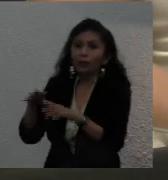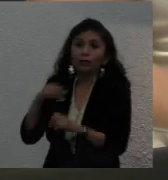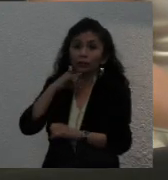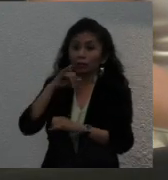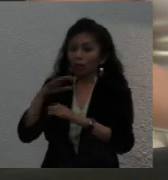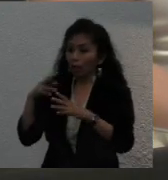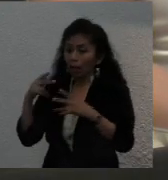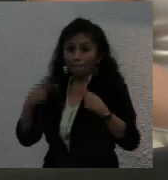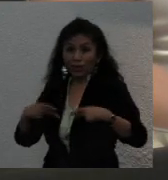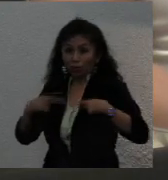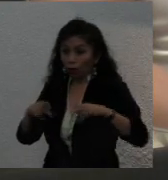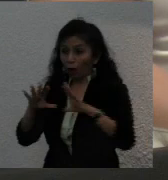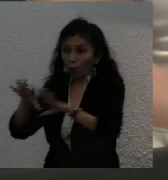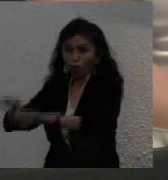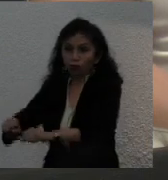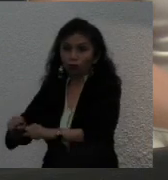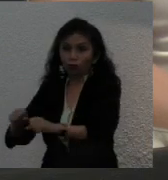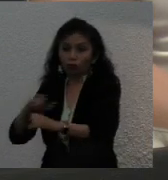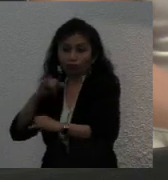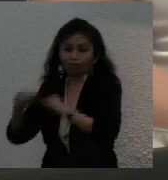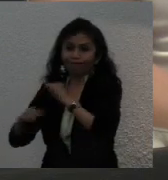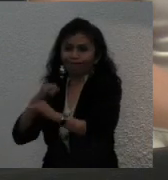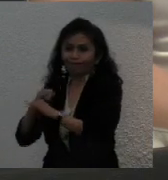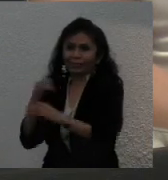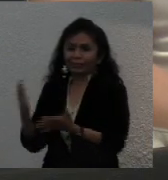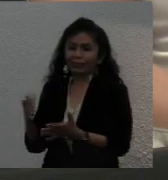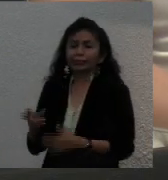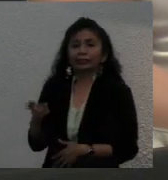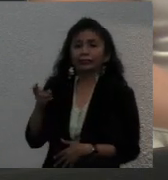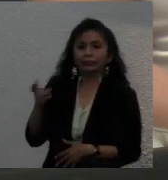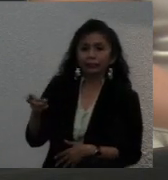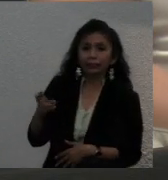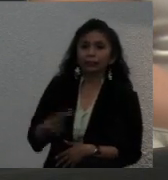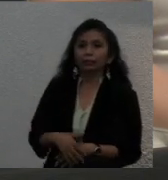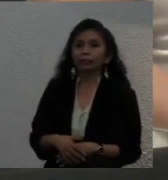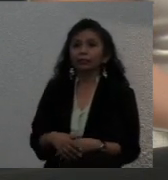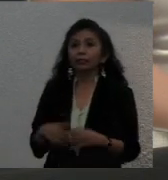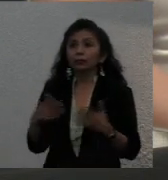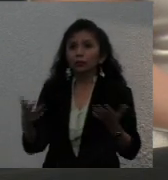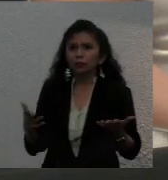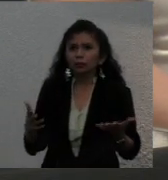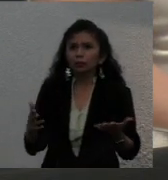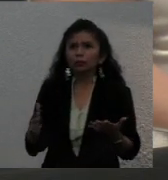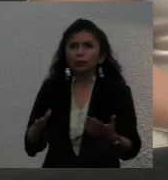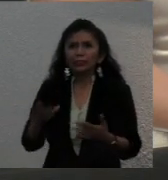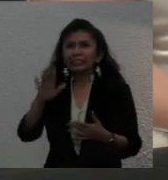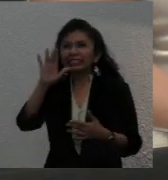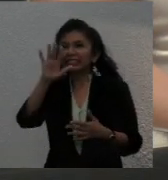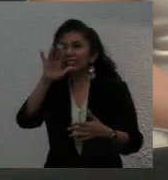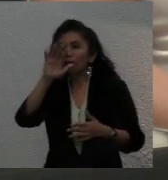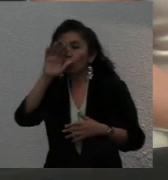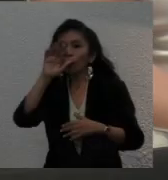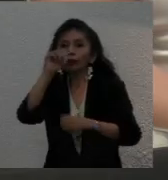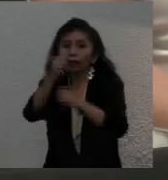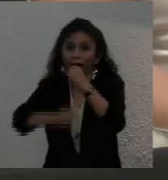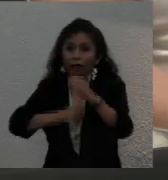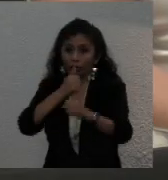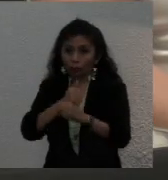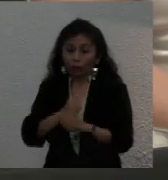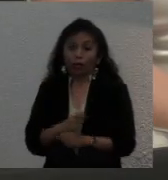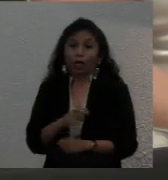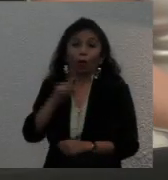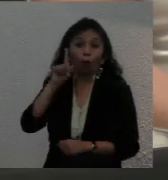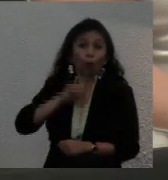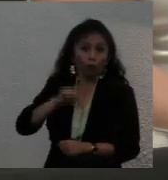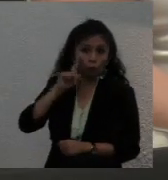internacionales de personajes de la talla de Tudor. Lastimosamente, tuvieron que pasar casi 50 años para que una mujer